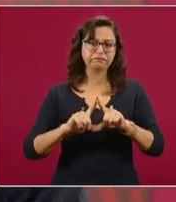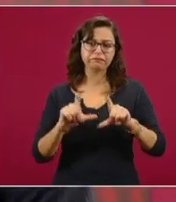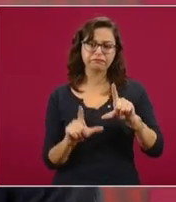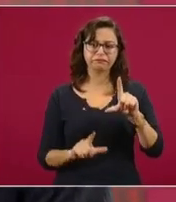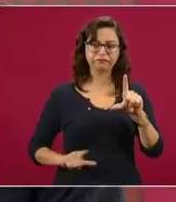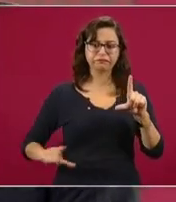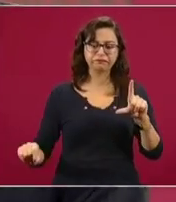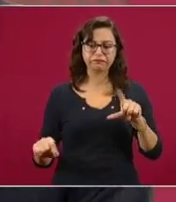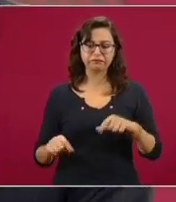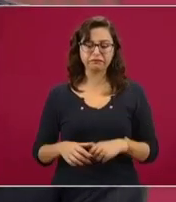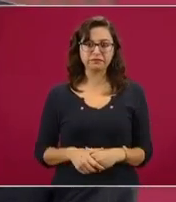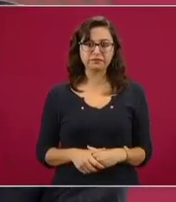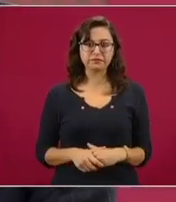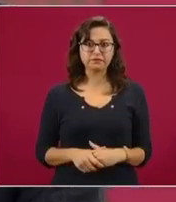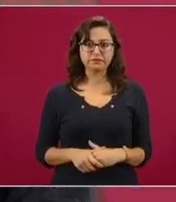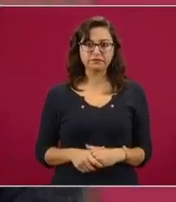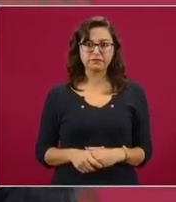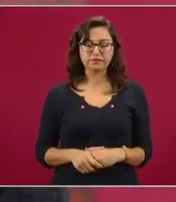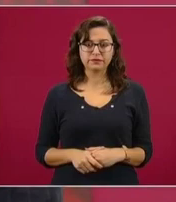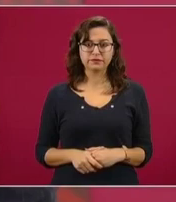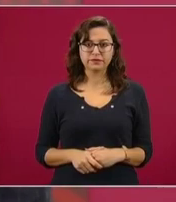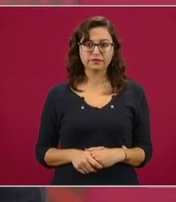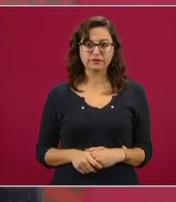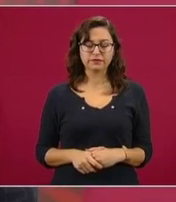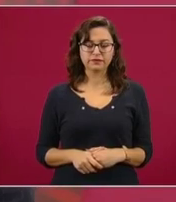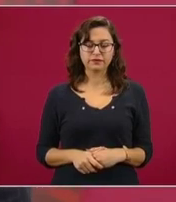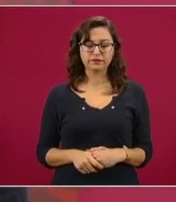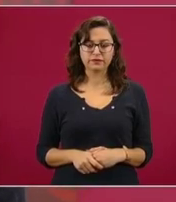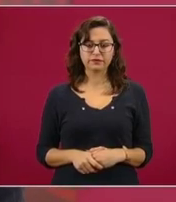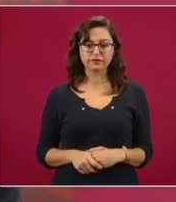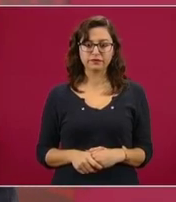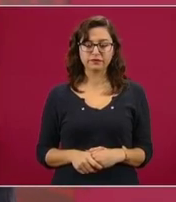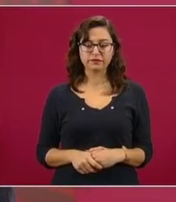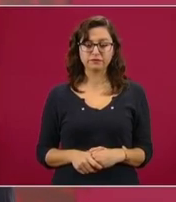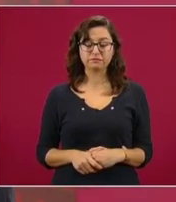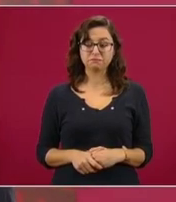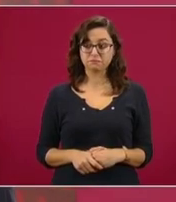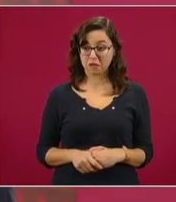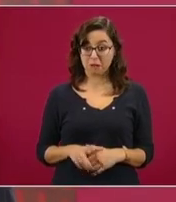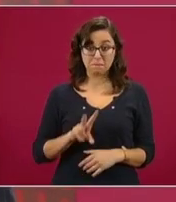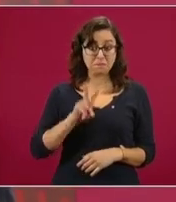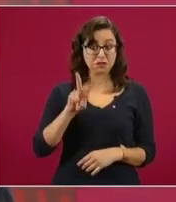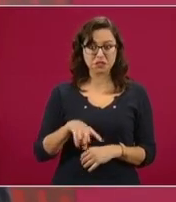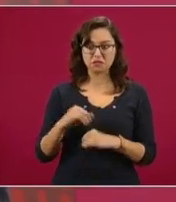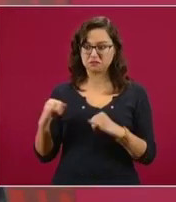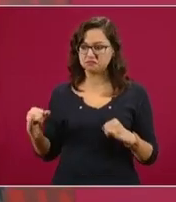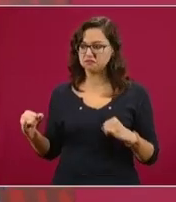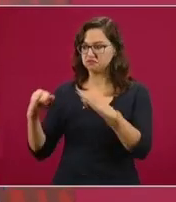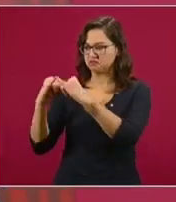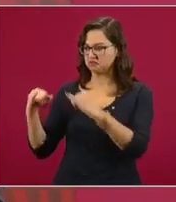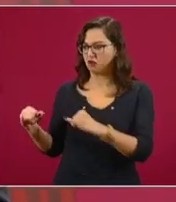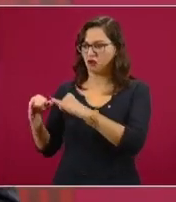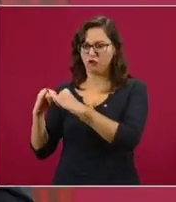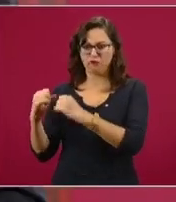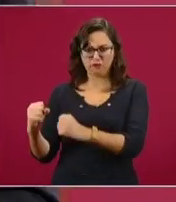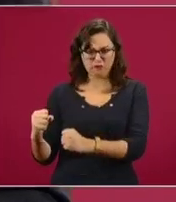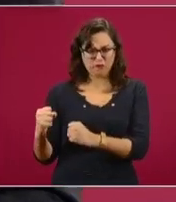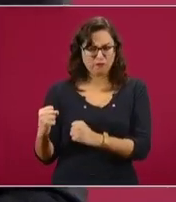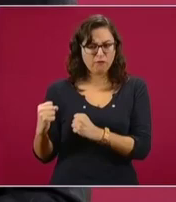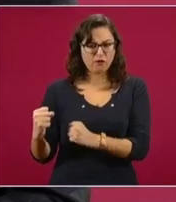son tan fuertes kenny estos de asuntos